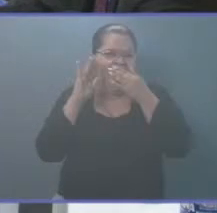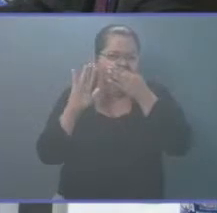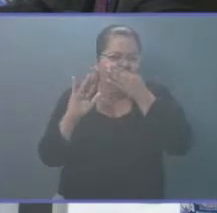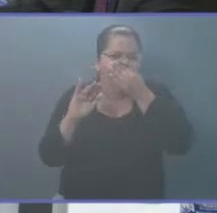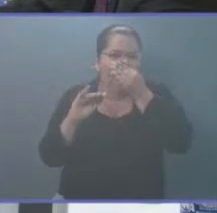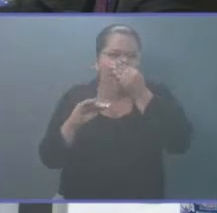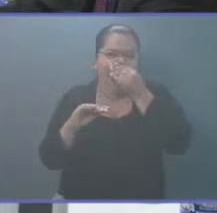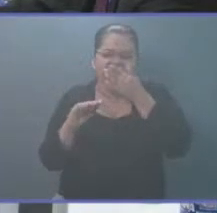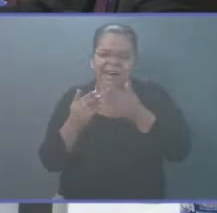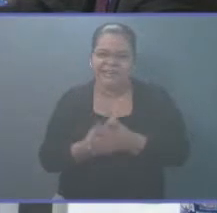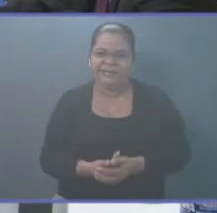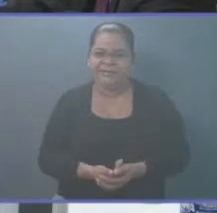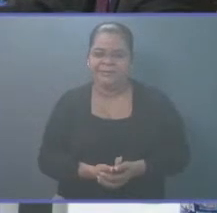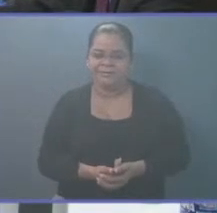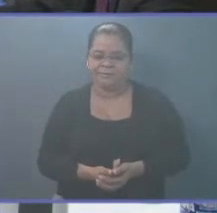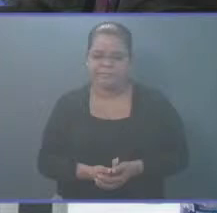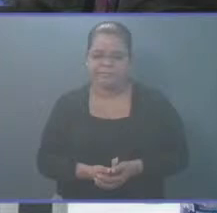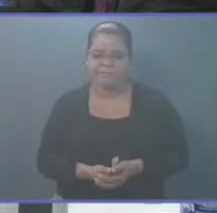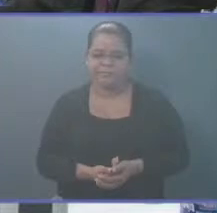de un